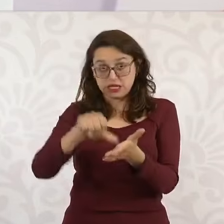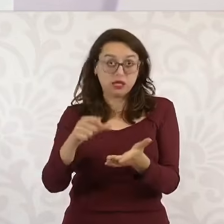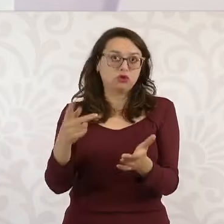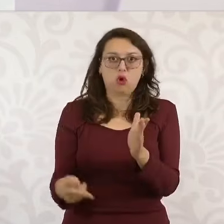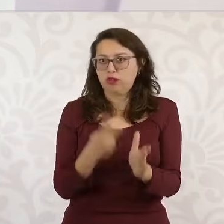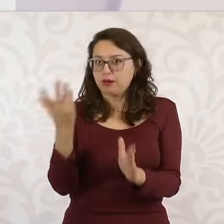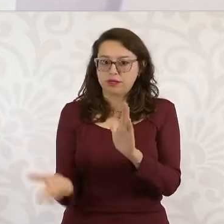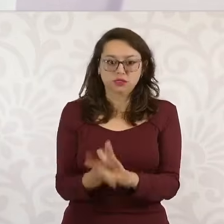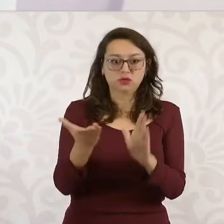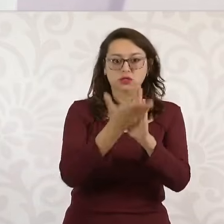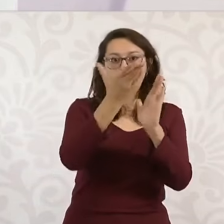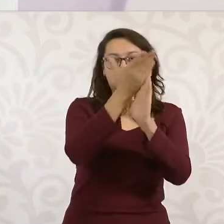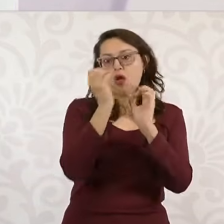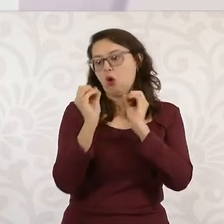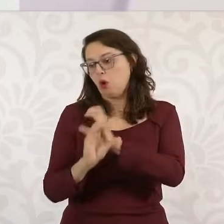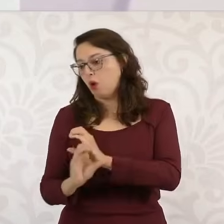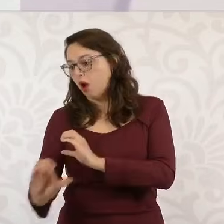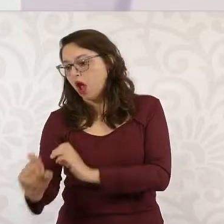o se va para agua potable.